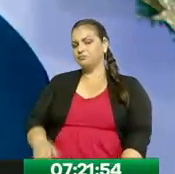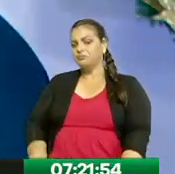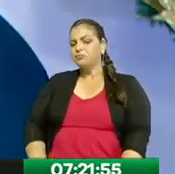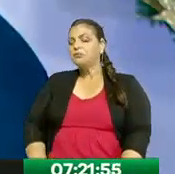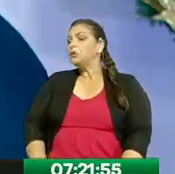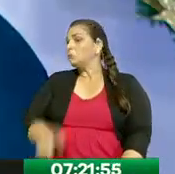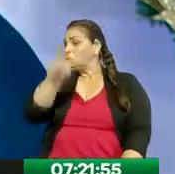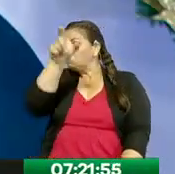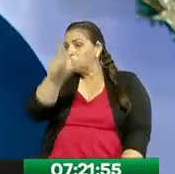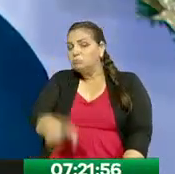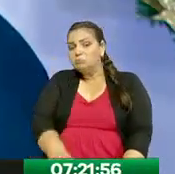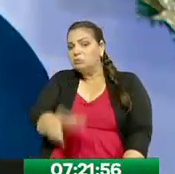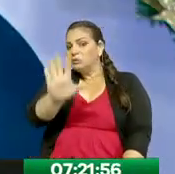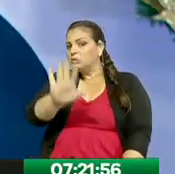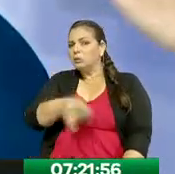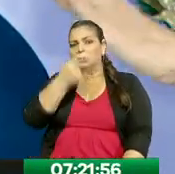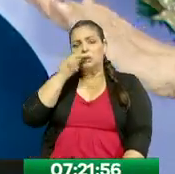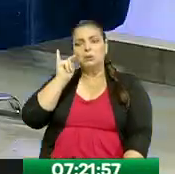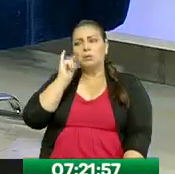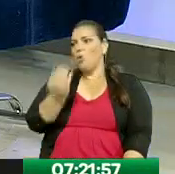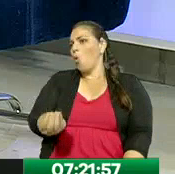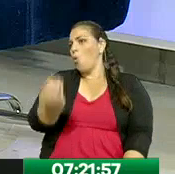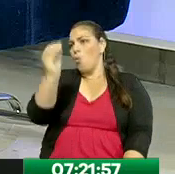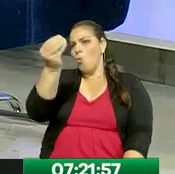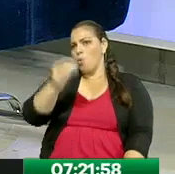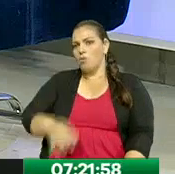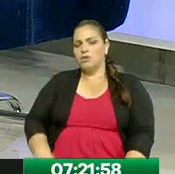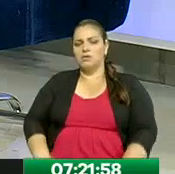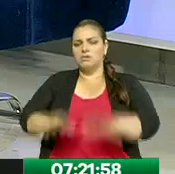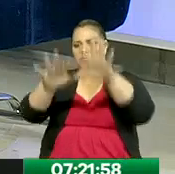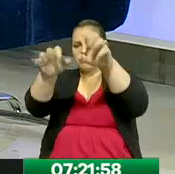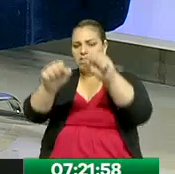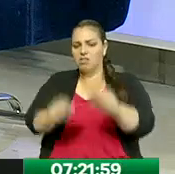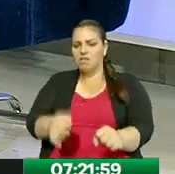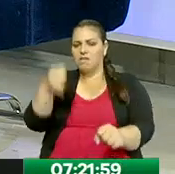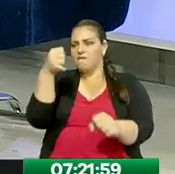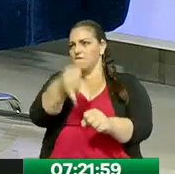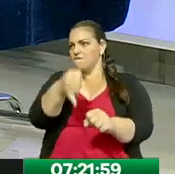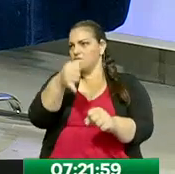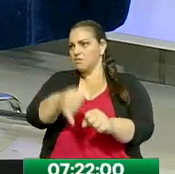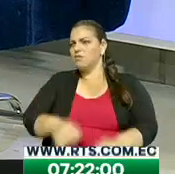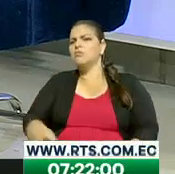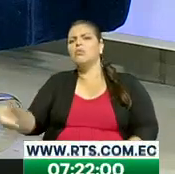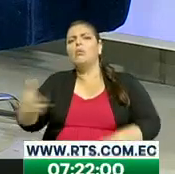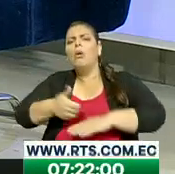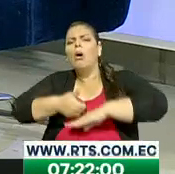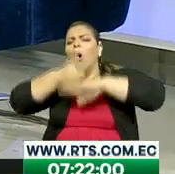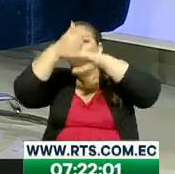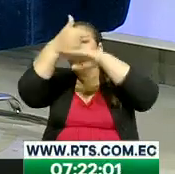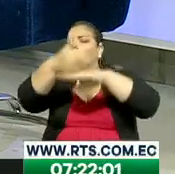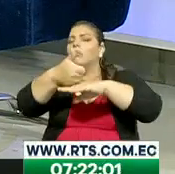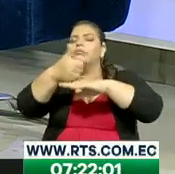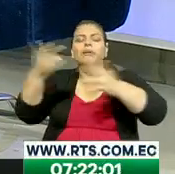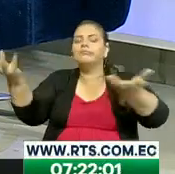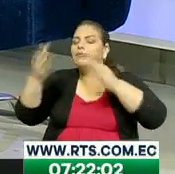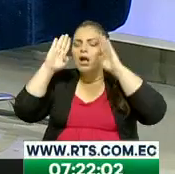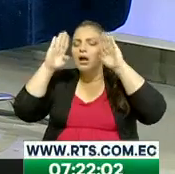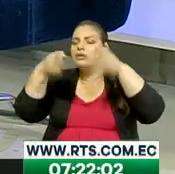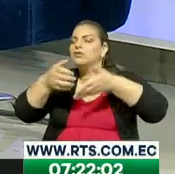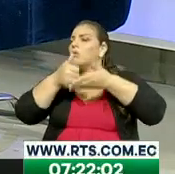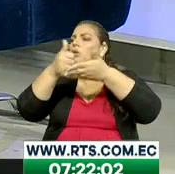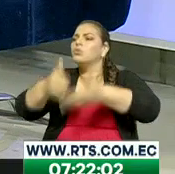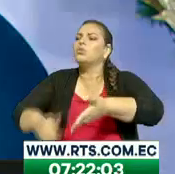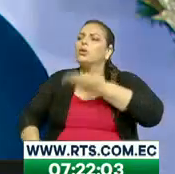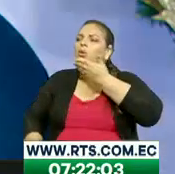reparación integral de las víctimas. Y a efectos de que no pueda ser violada nunca más. Yo pienso que todavía estamos construyendo un sistema que